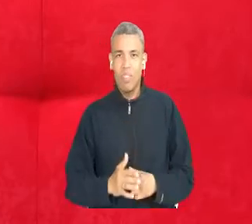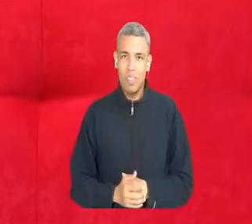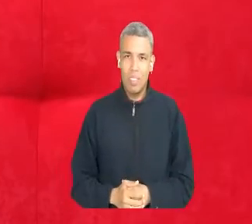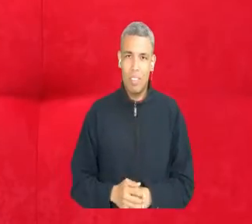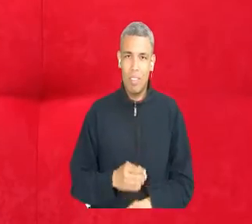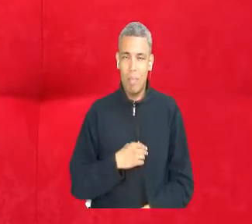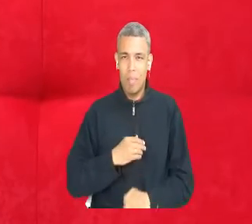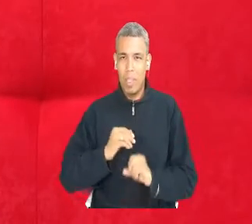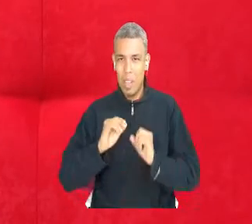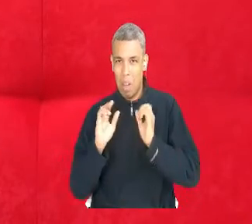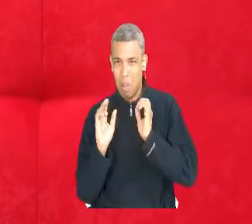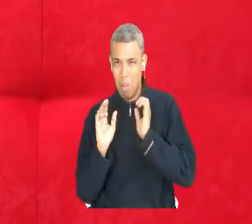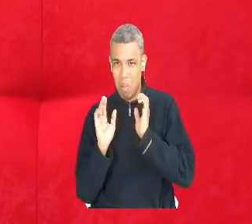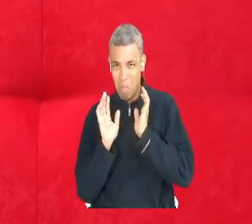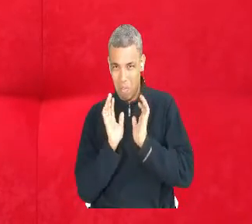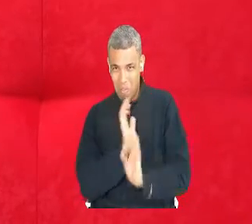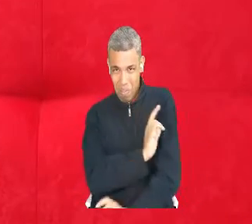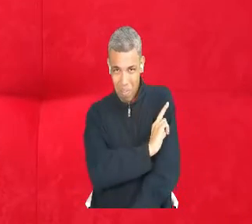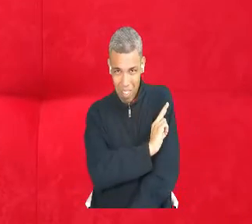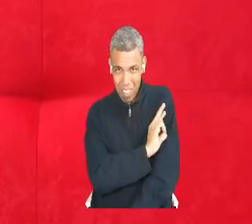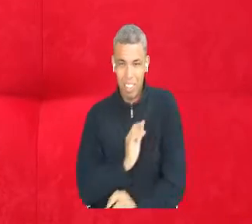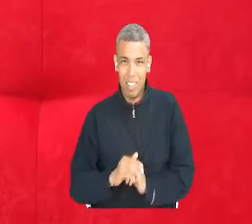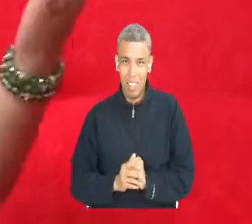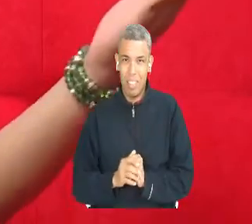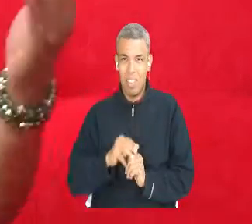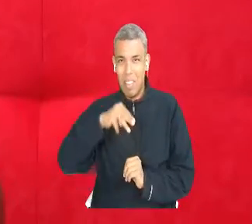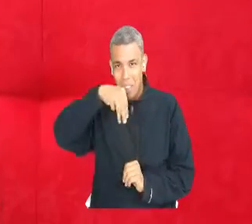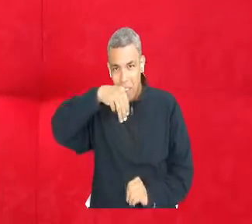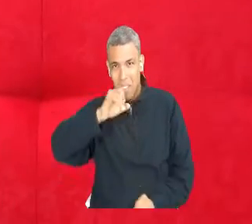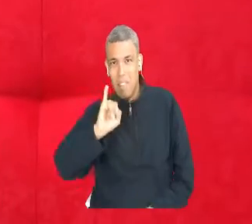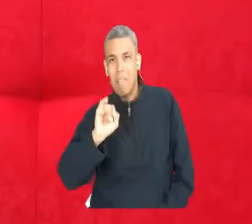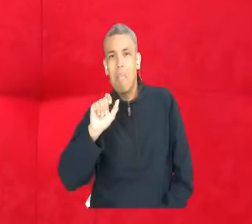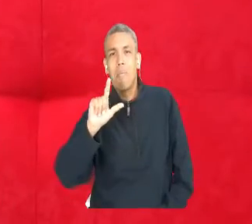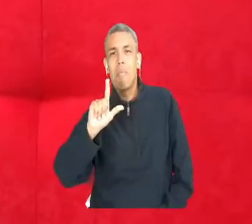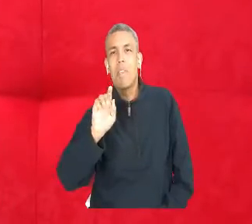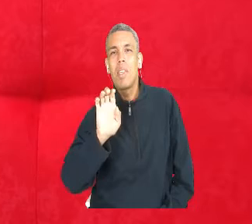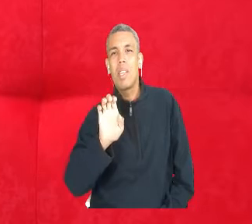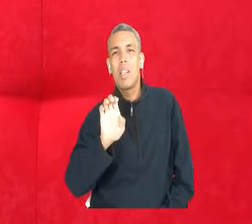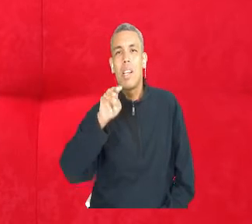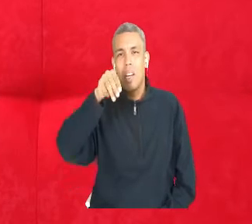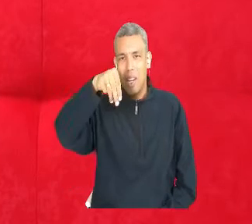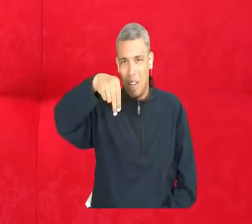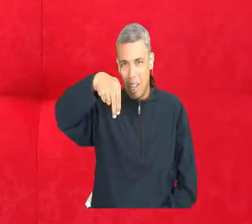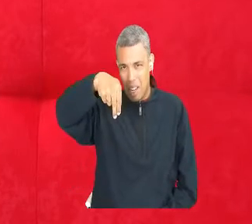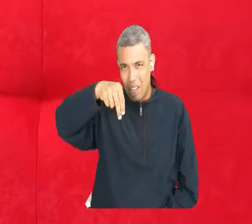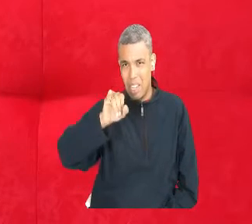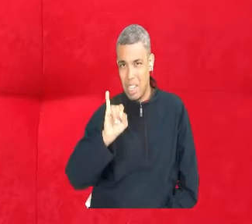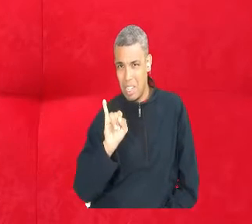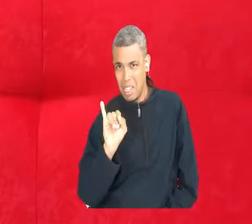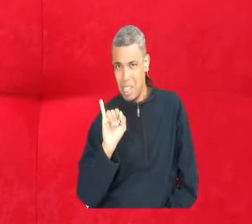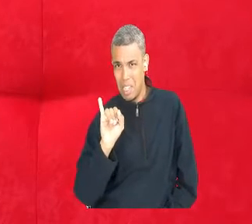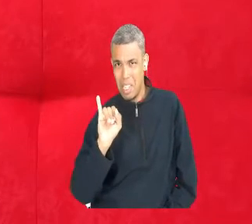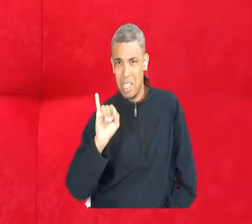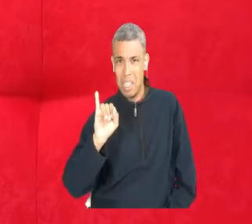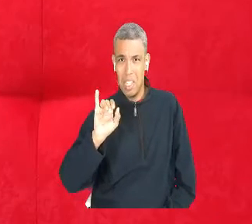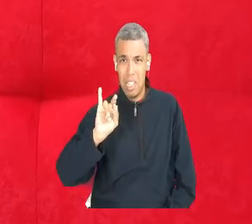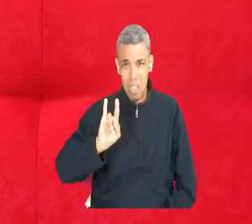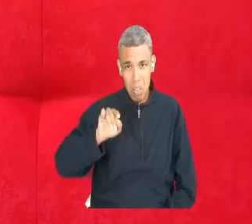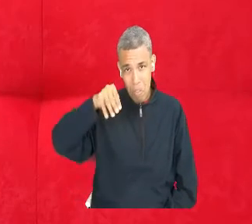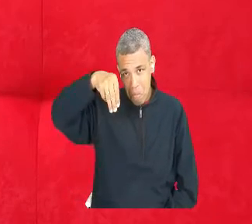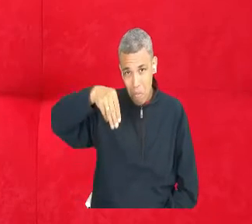uno de los hoteles más importantes en barrancabermeja como es el hotel millenium que ahora conoce el hotel y es genial lo que díaz estuvo allá comiendo